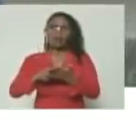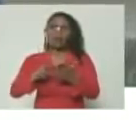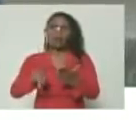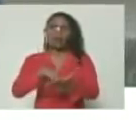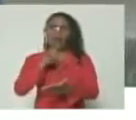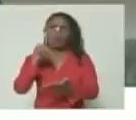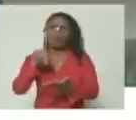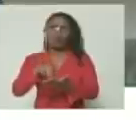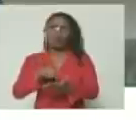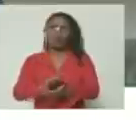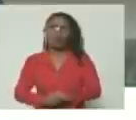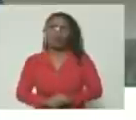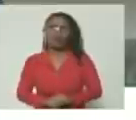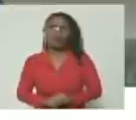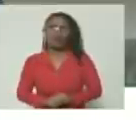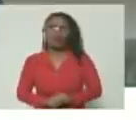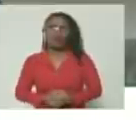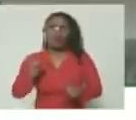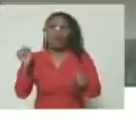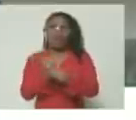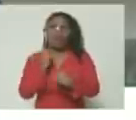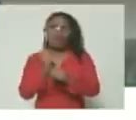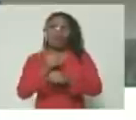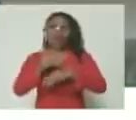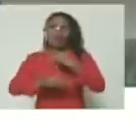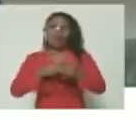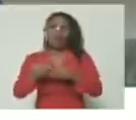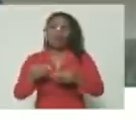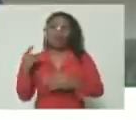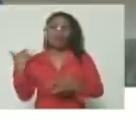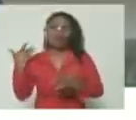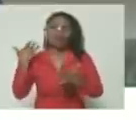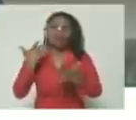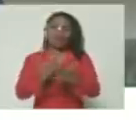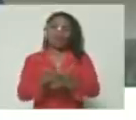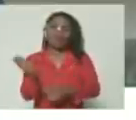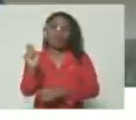Nacional el trabajo que han hecho durante todos estos meses.